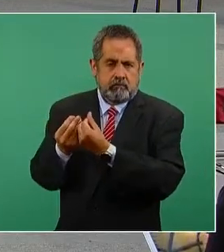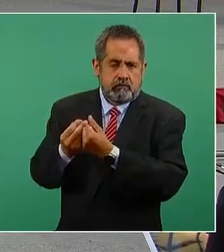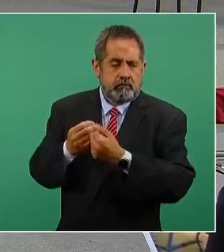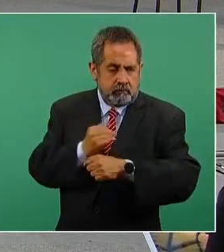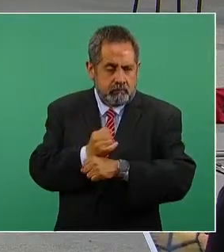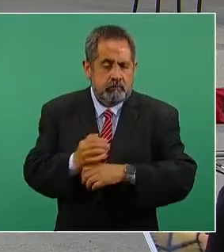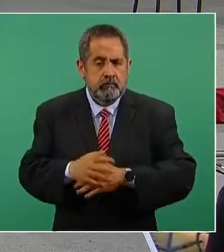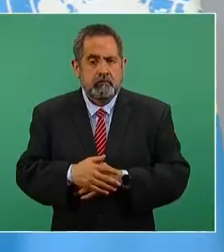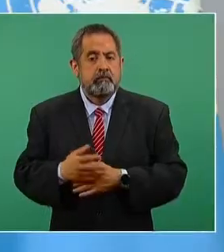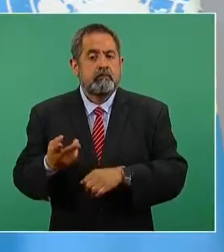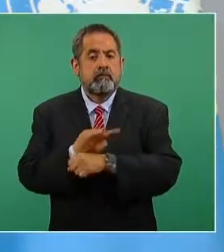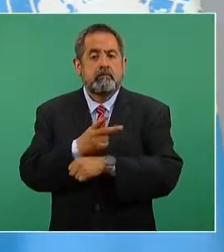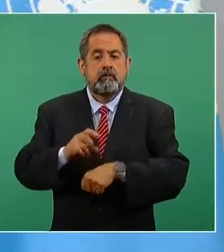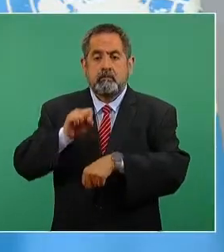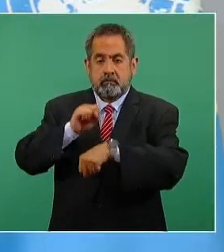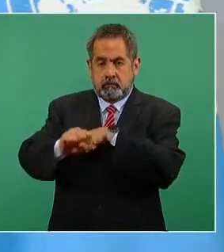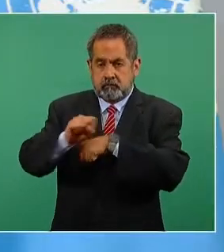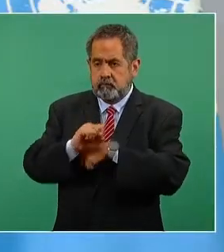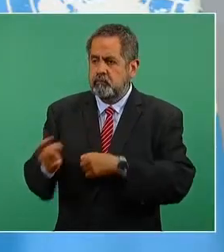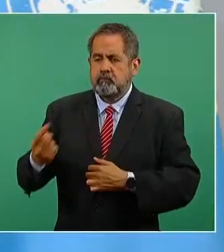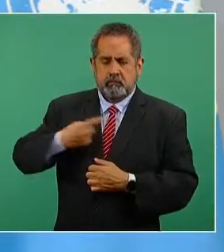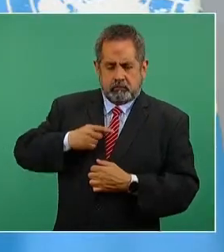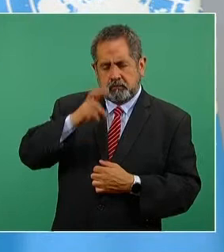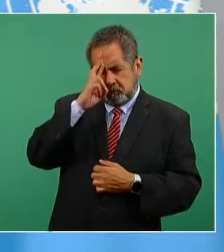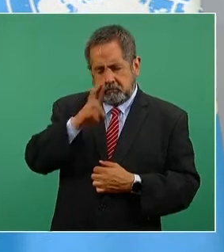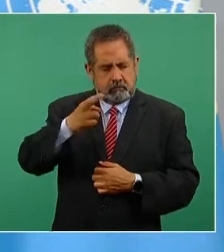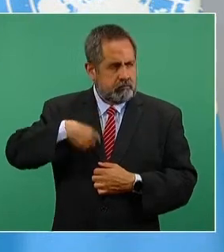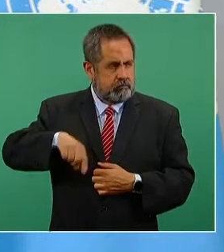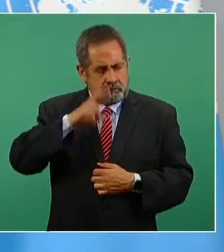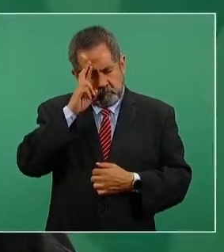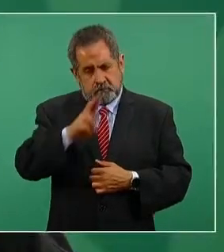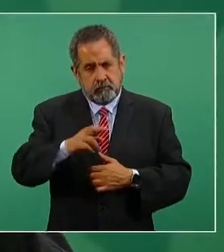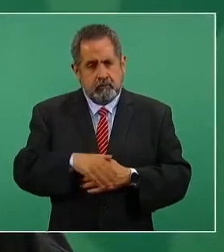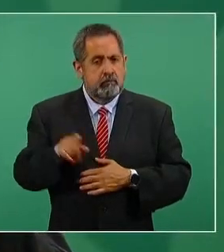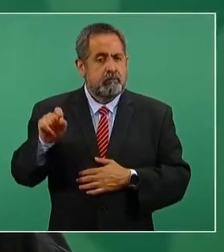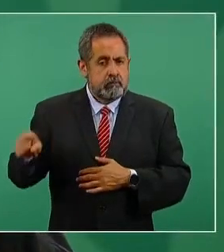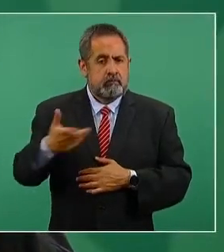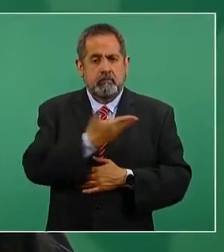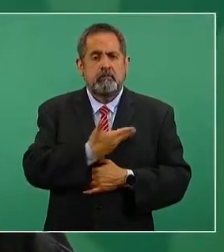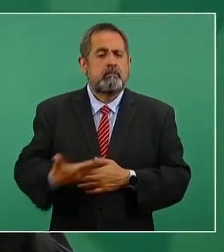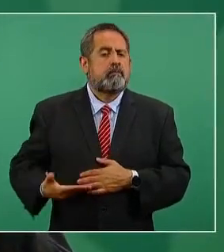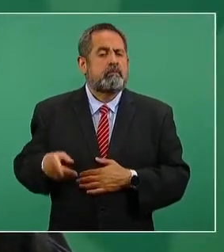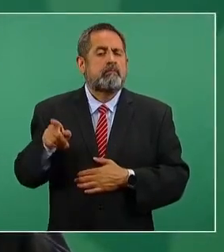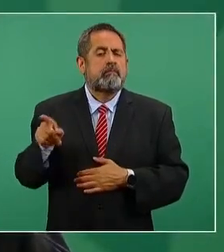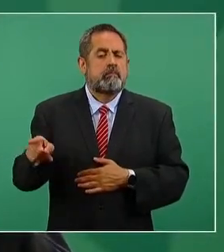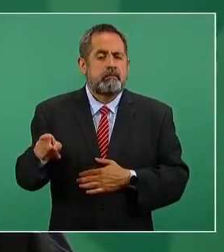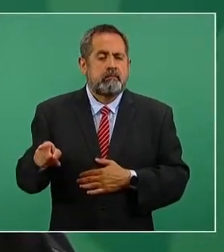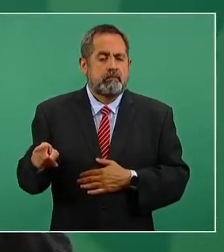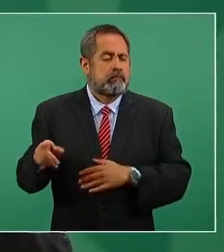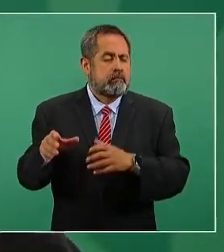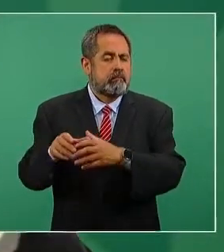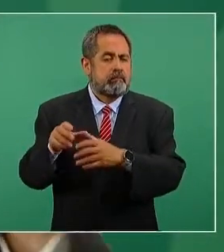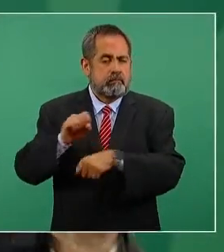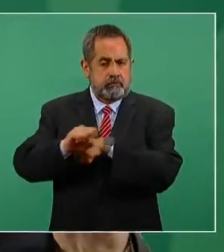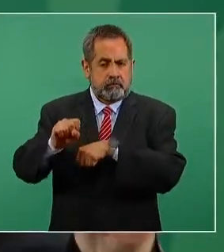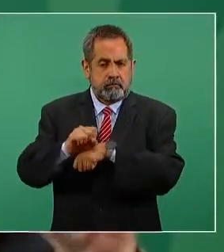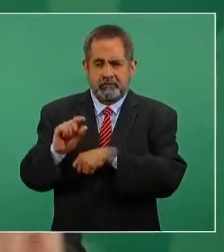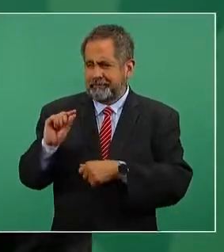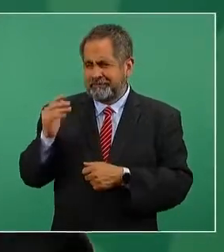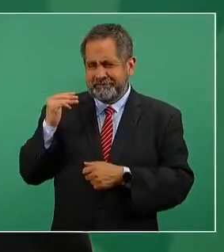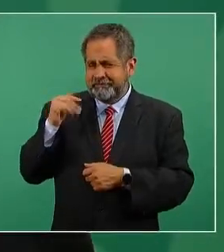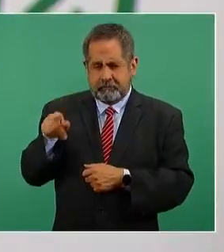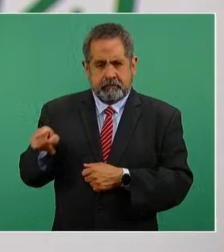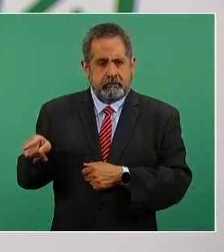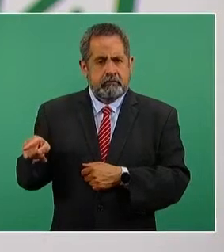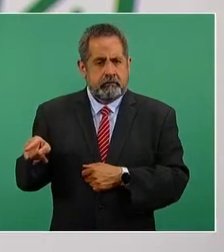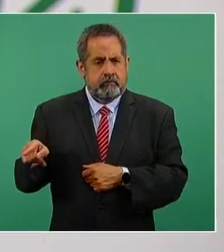La posición de El Salvador ha sido una posición respetuosa. El propio presidente Bukele hace un momento, hace